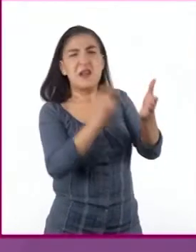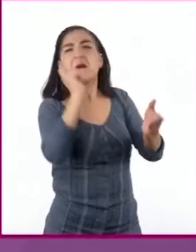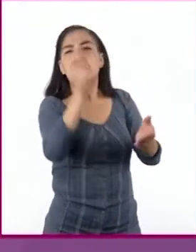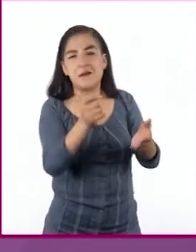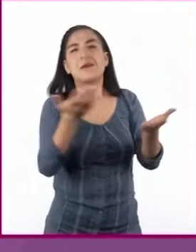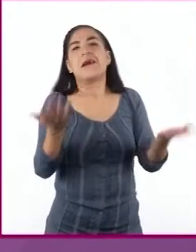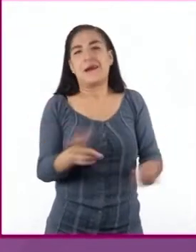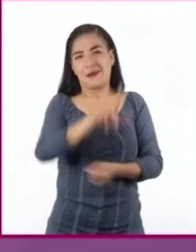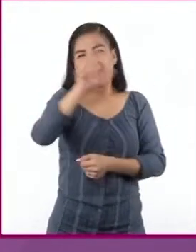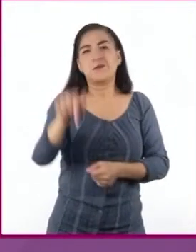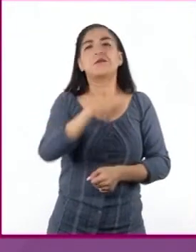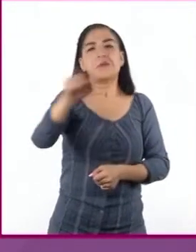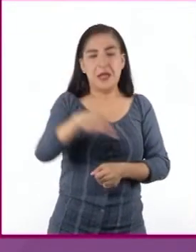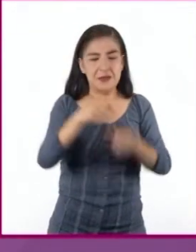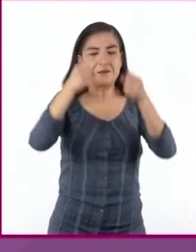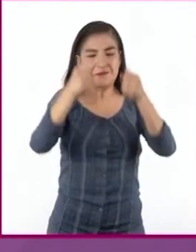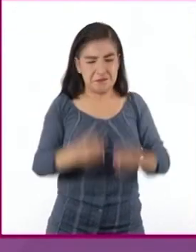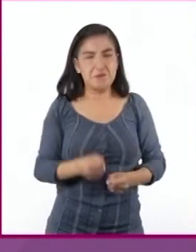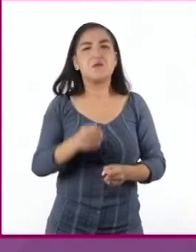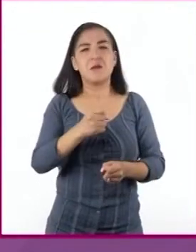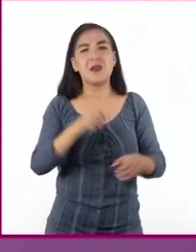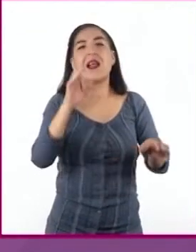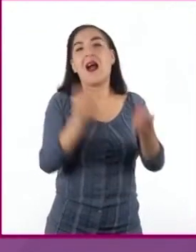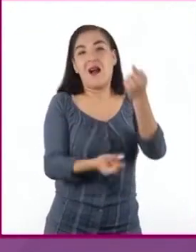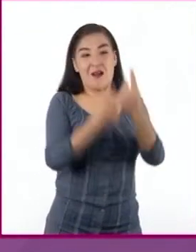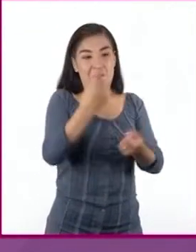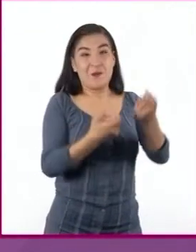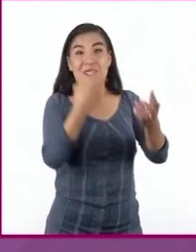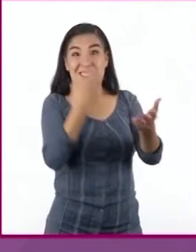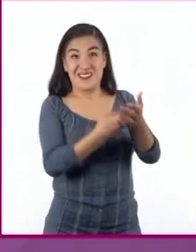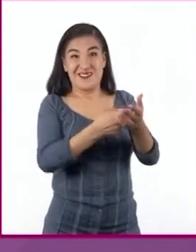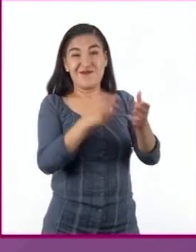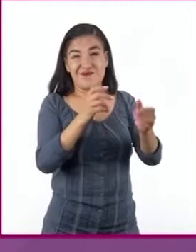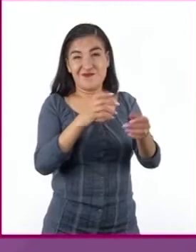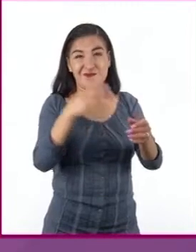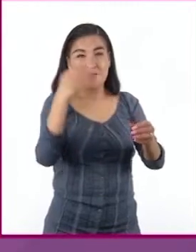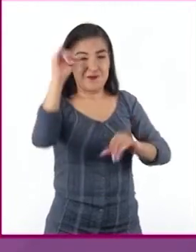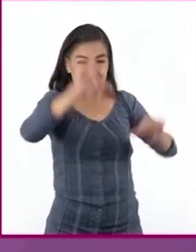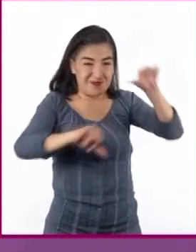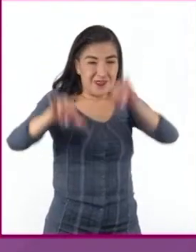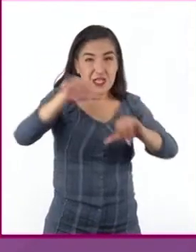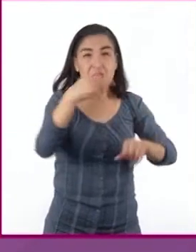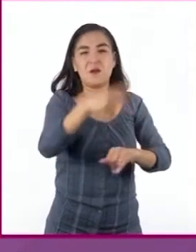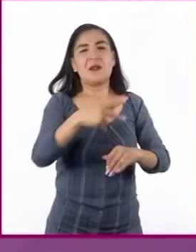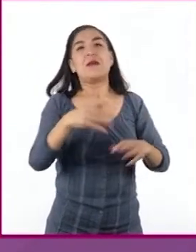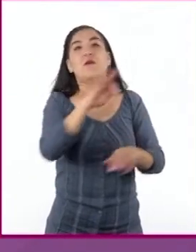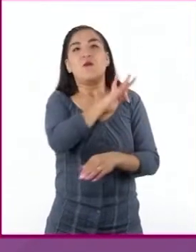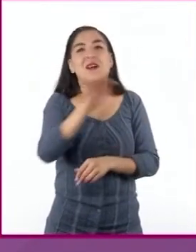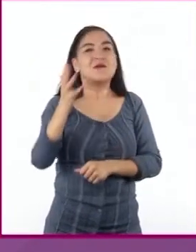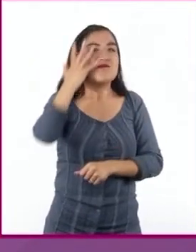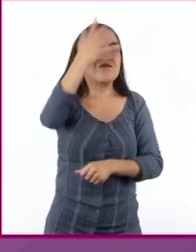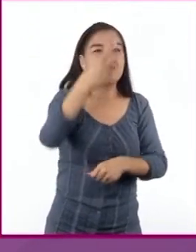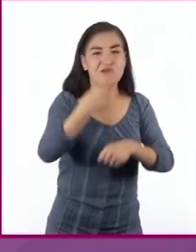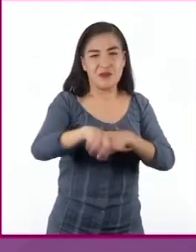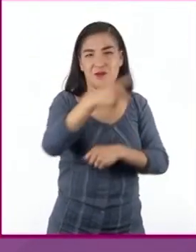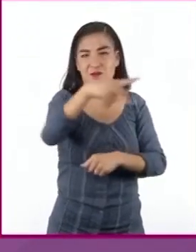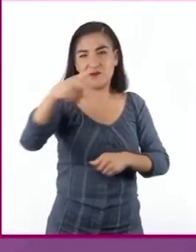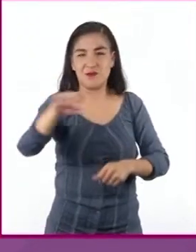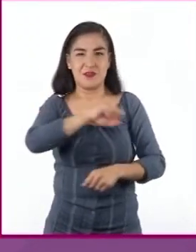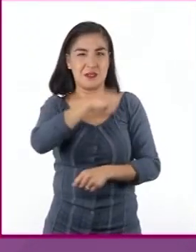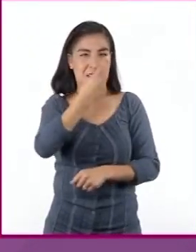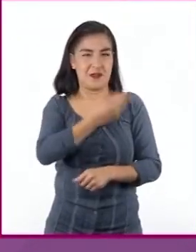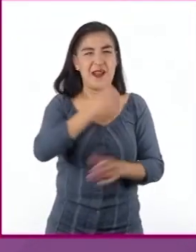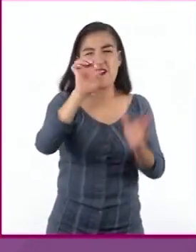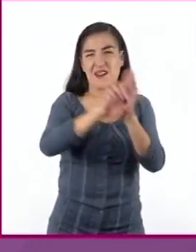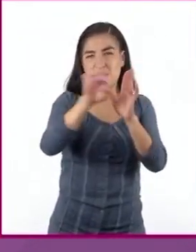seguridad, encontraremos que algunos ingredientes de esas bebidas tienen efectos nocivos para la salud. Por